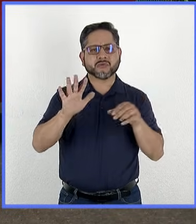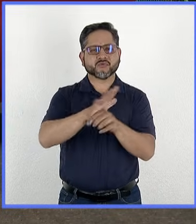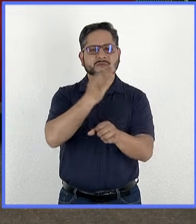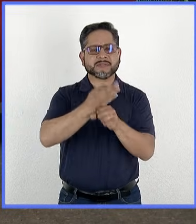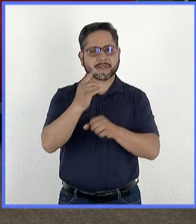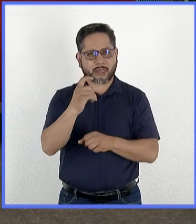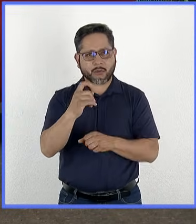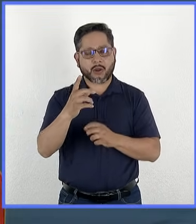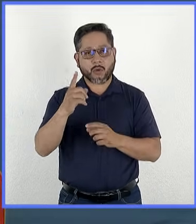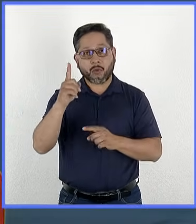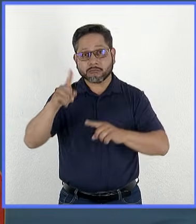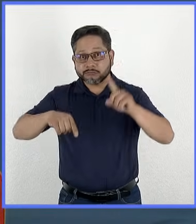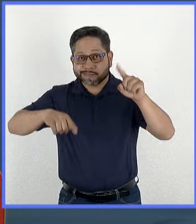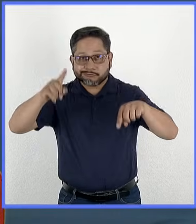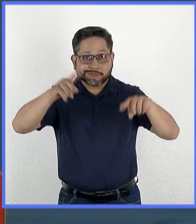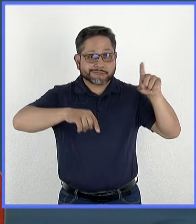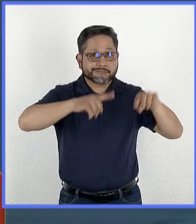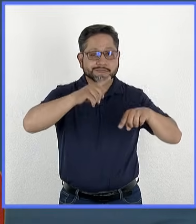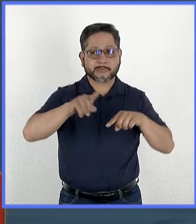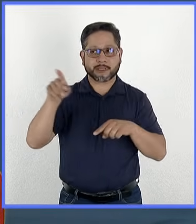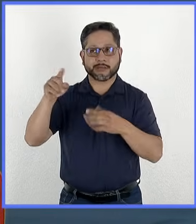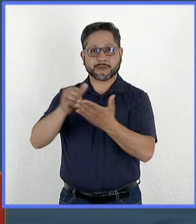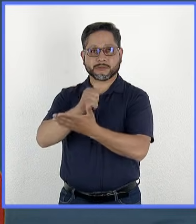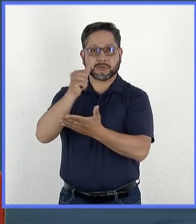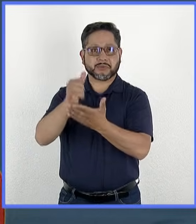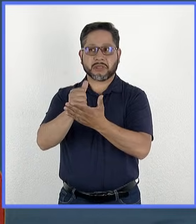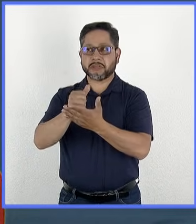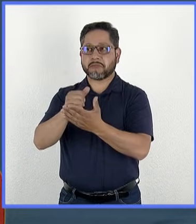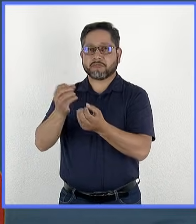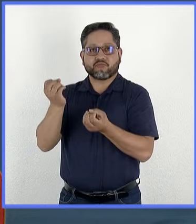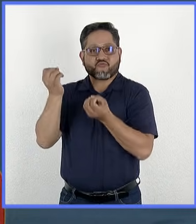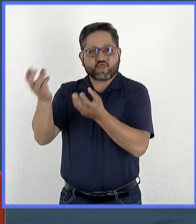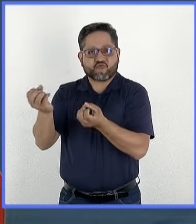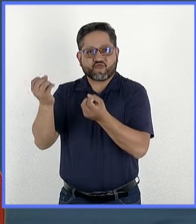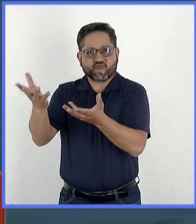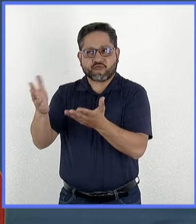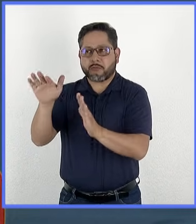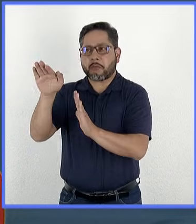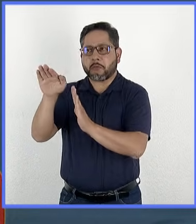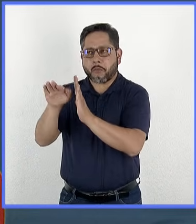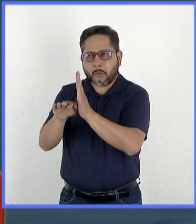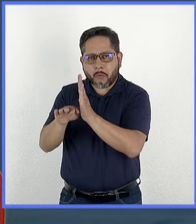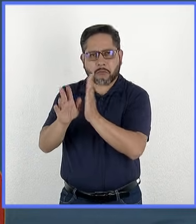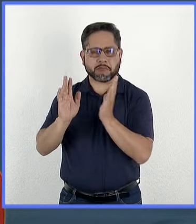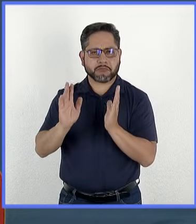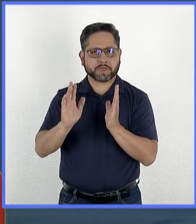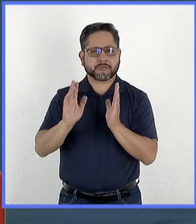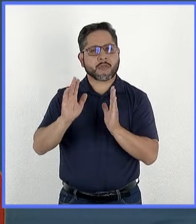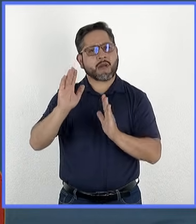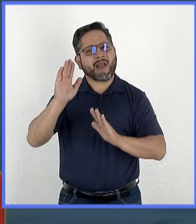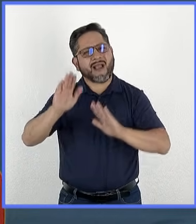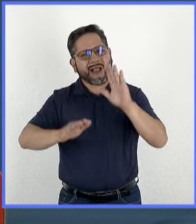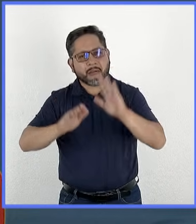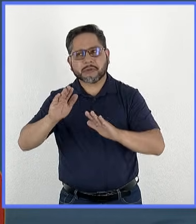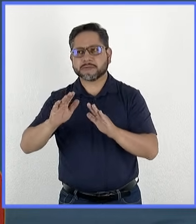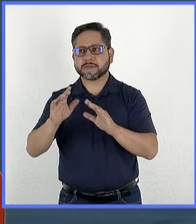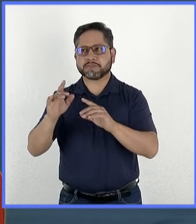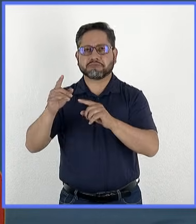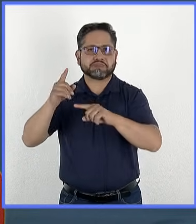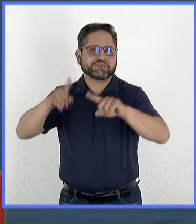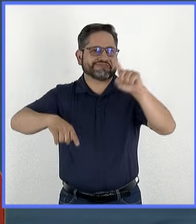condiciones, la cantidad de agua que recibe una ciudad puede ser menor que su dotación. Es decir, habrá condiciones de